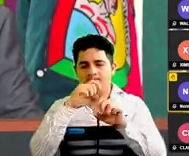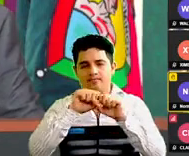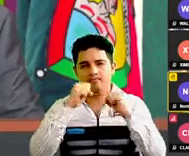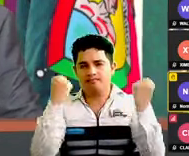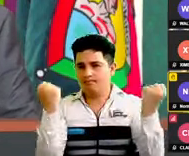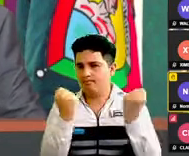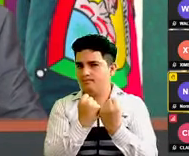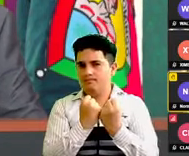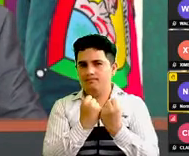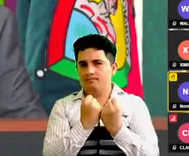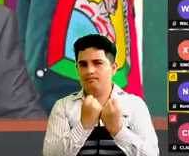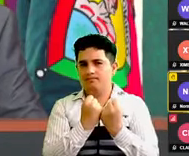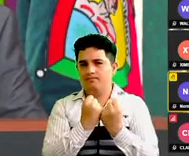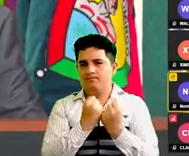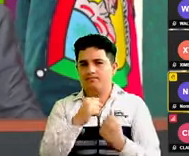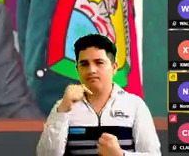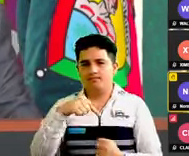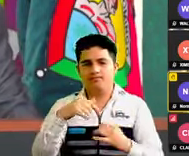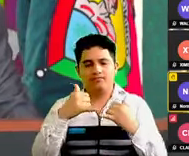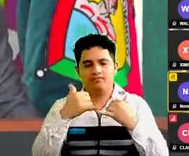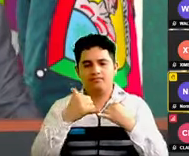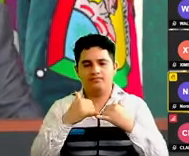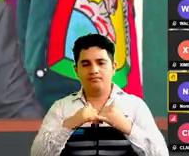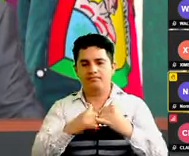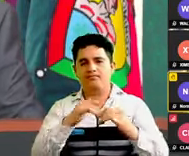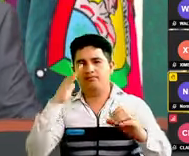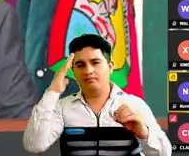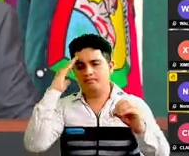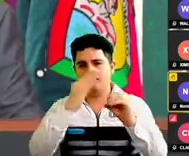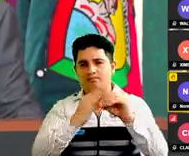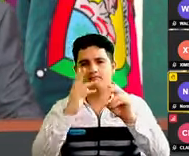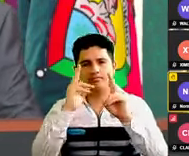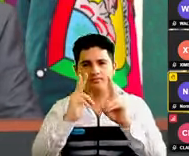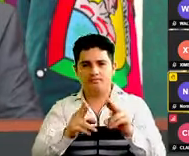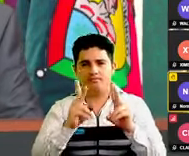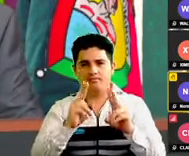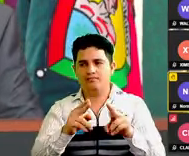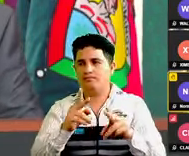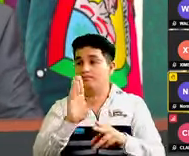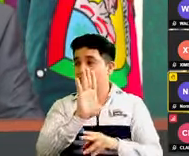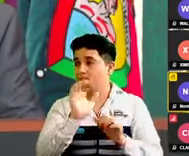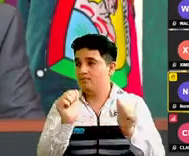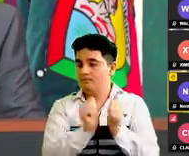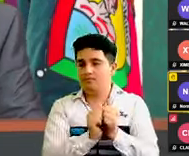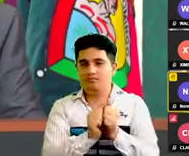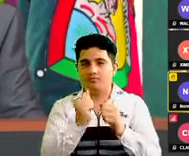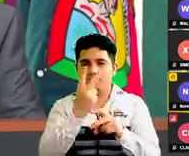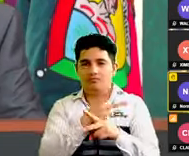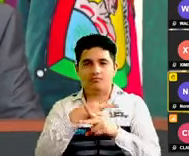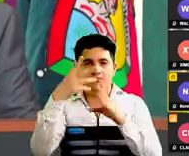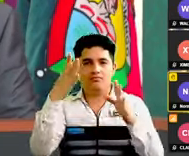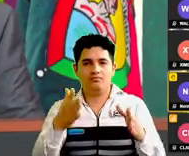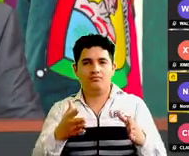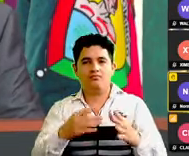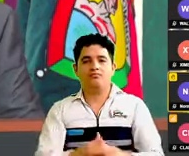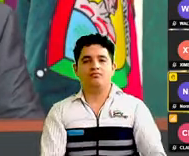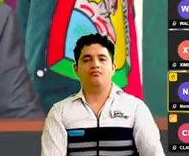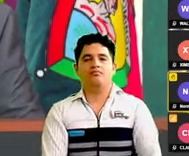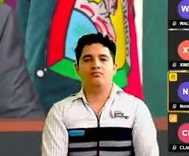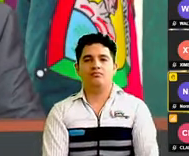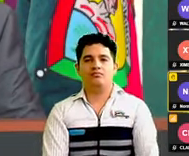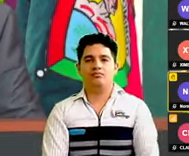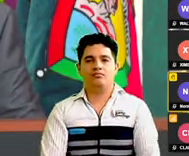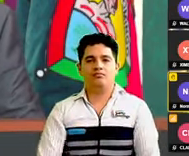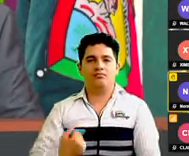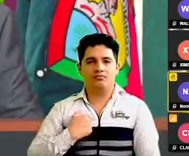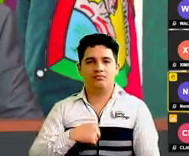Ecuador. Nosotros vamos a seguir en esa línea, tenga la plena seguridad, y con este consejo y con el consejo que viene vamos a hacer